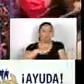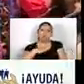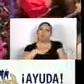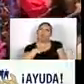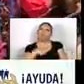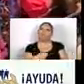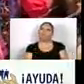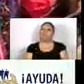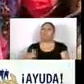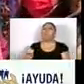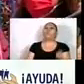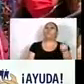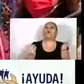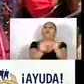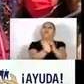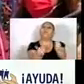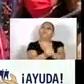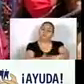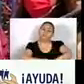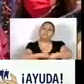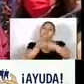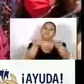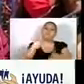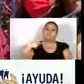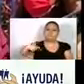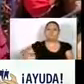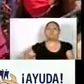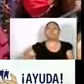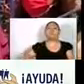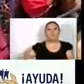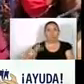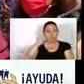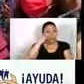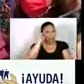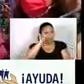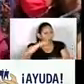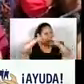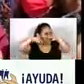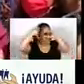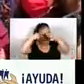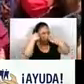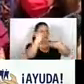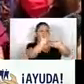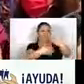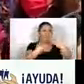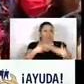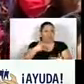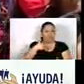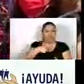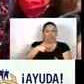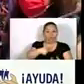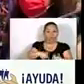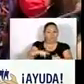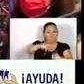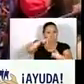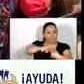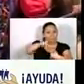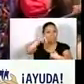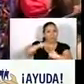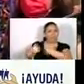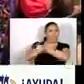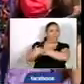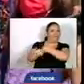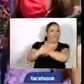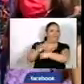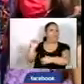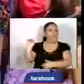cuál es el problema de hacer uso de armas ustedes pueden revisar porque nosotros ya hicimos capturas de lo que él nos ha estado escribiendo o